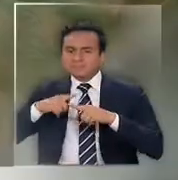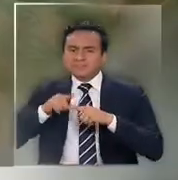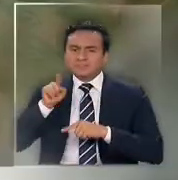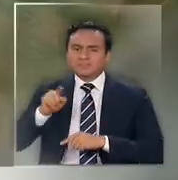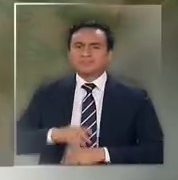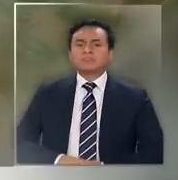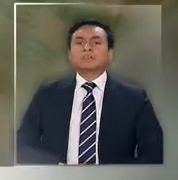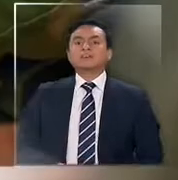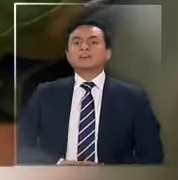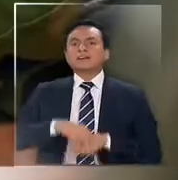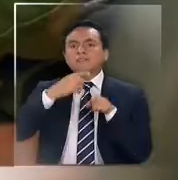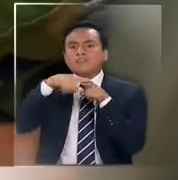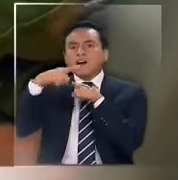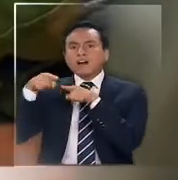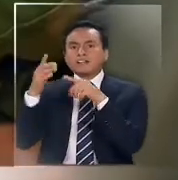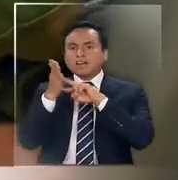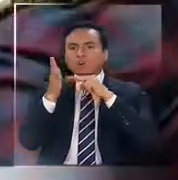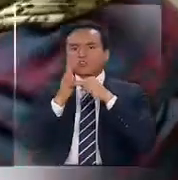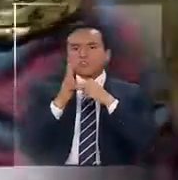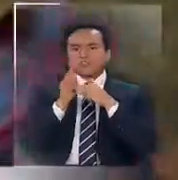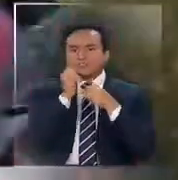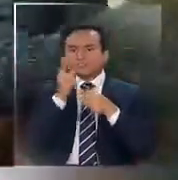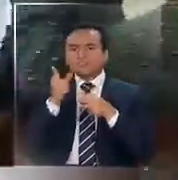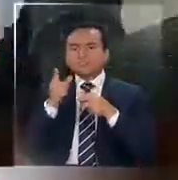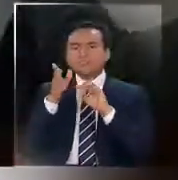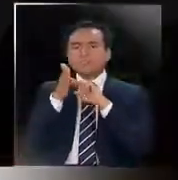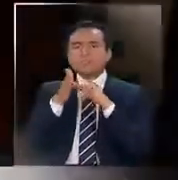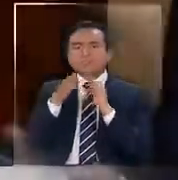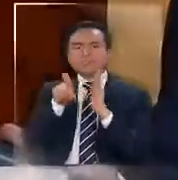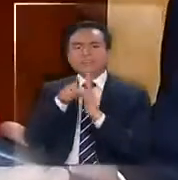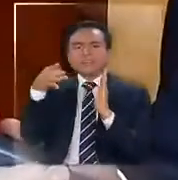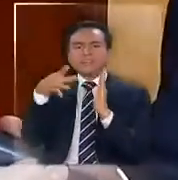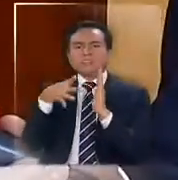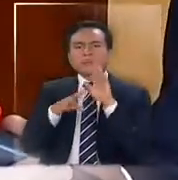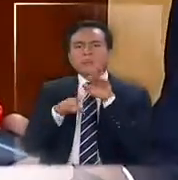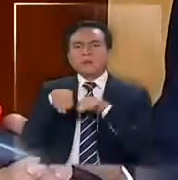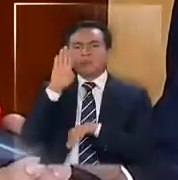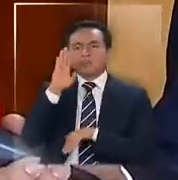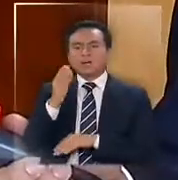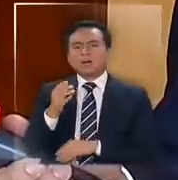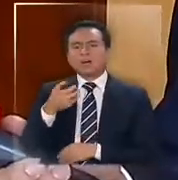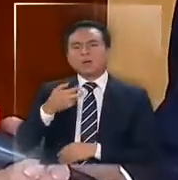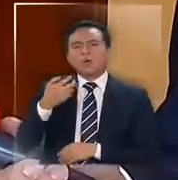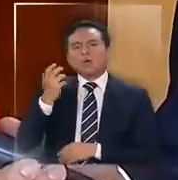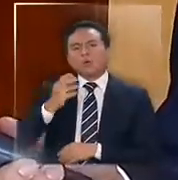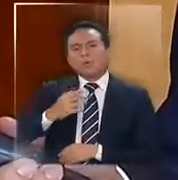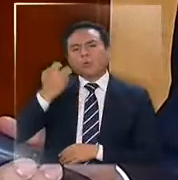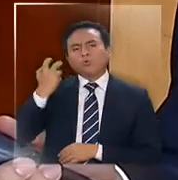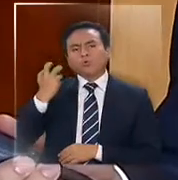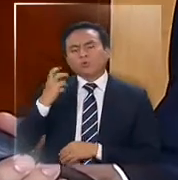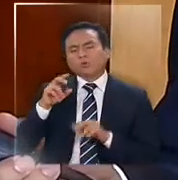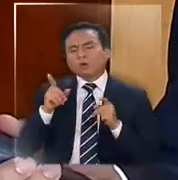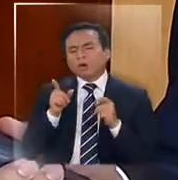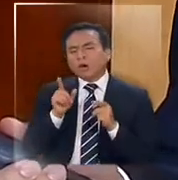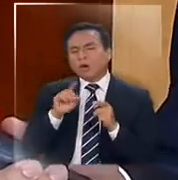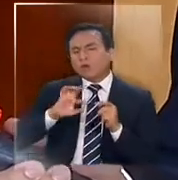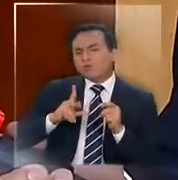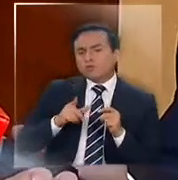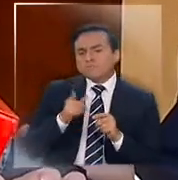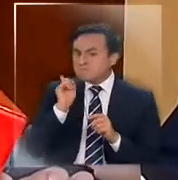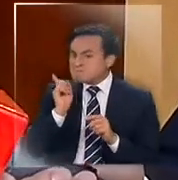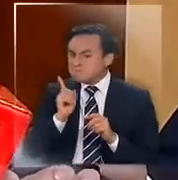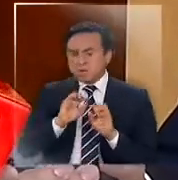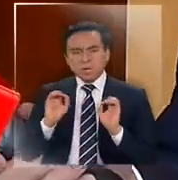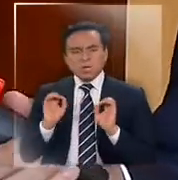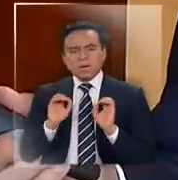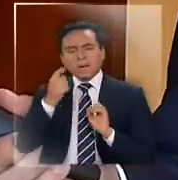Tiene varias causas por este mismo tipo de delito. La mayoría son hurtos. No tenía referencia ahora a algún robo con intimidación,